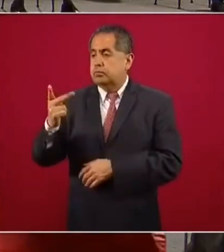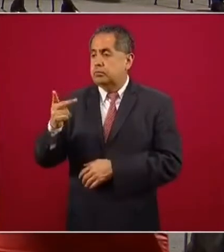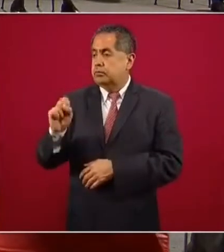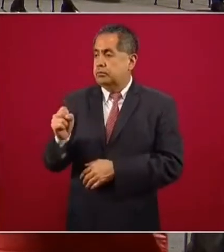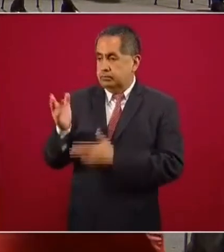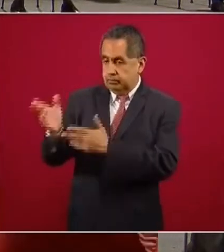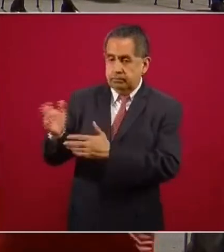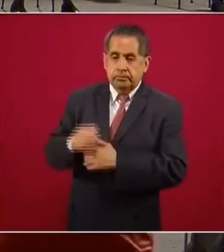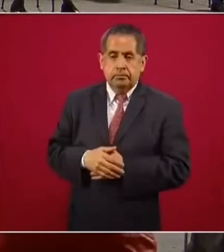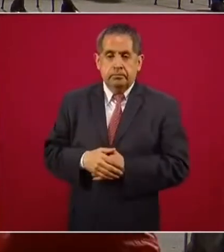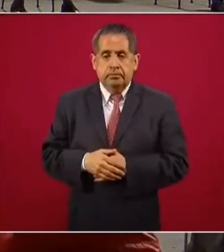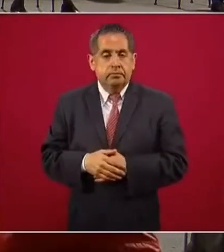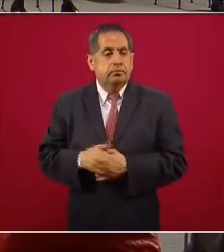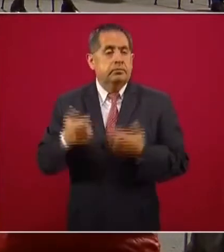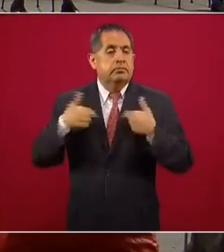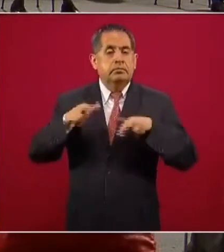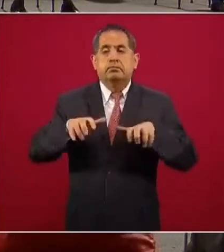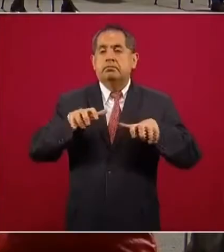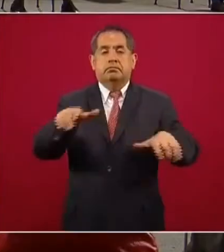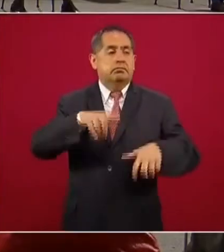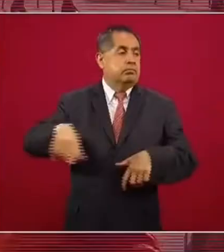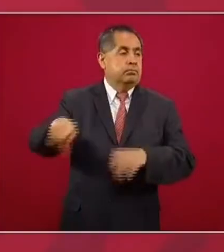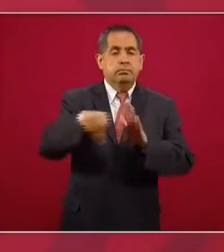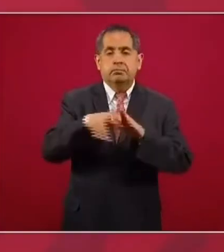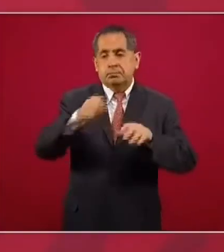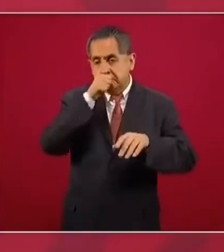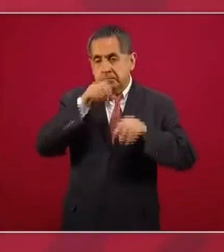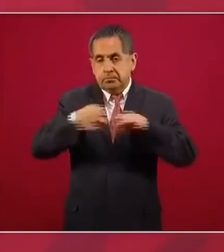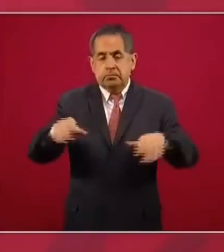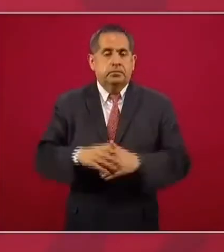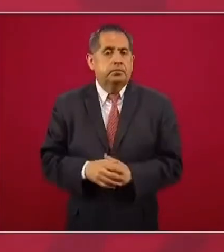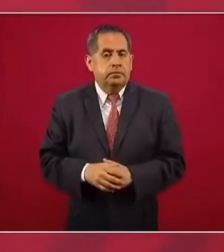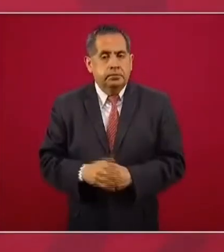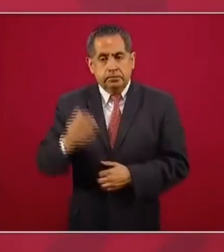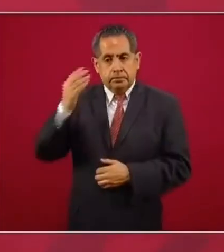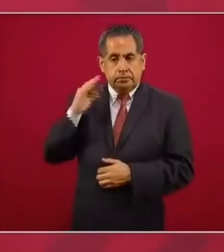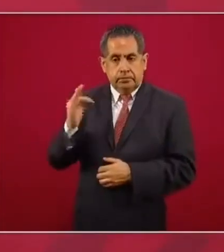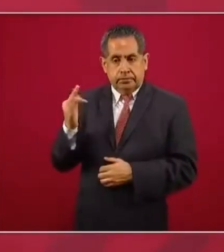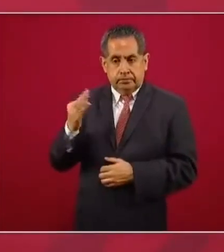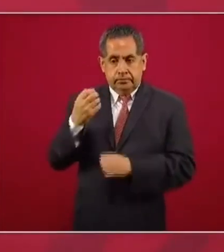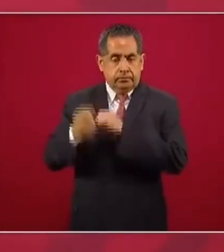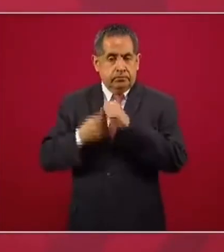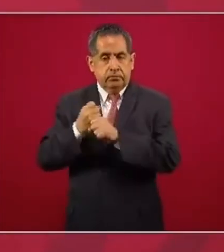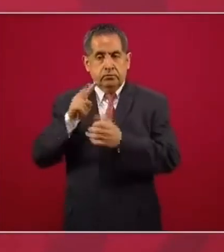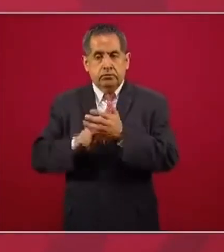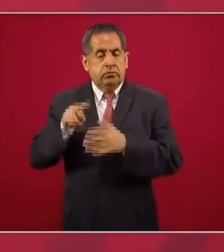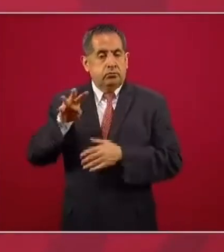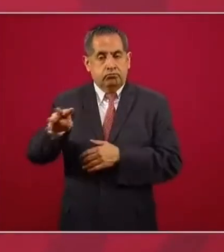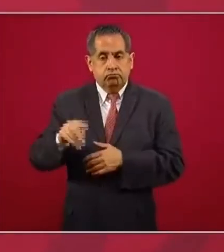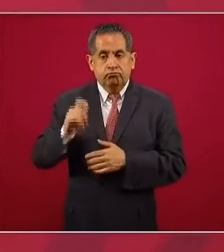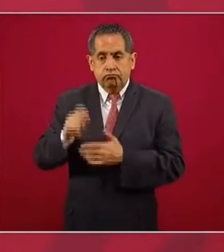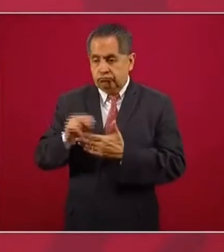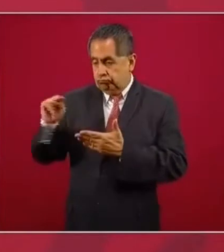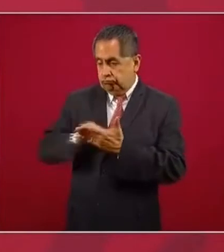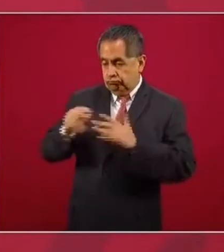OPS, representante de los medios de comunicación. En febrero de 2019, UNOPS ha firmado